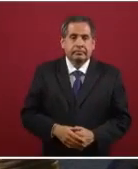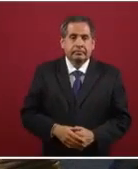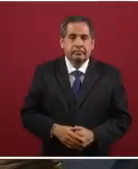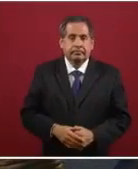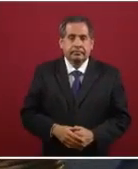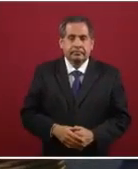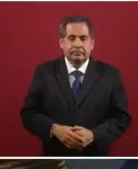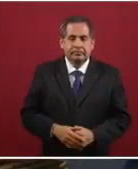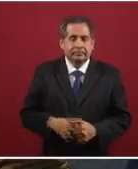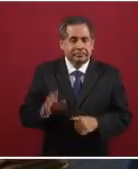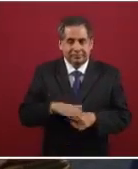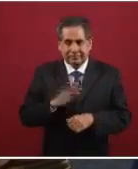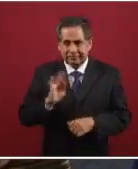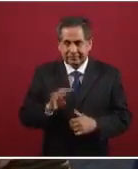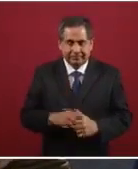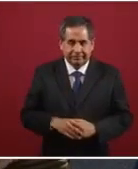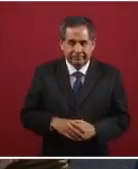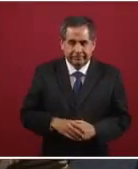Puede ser que